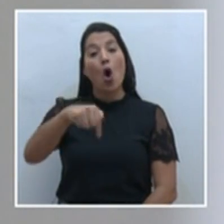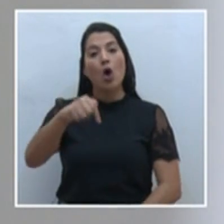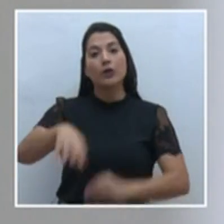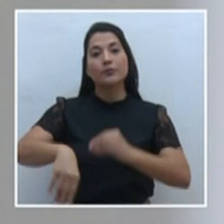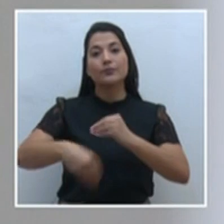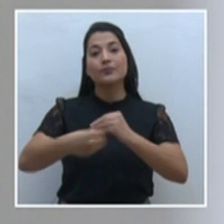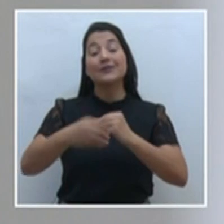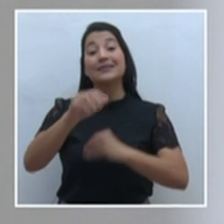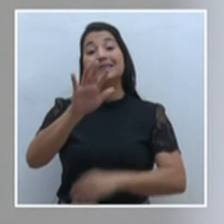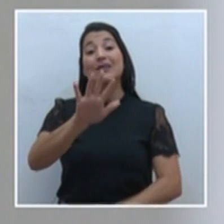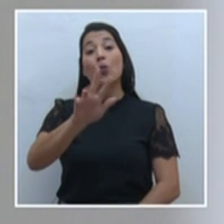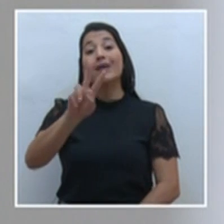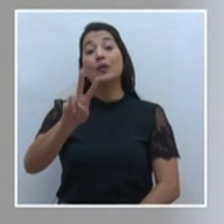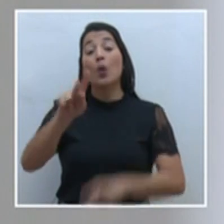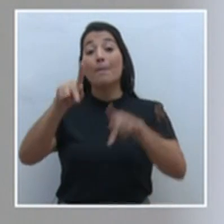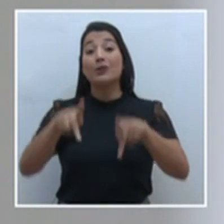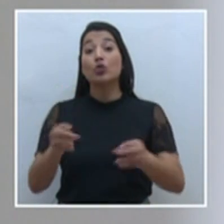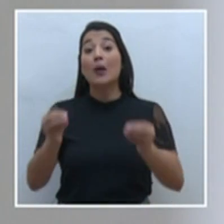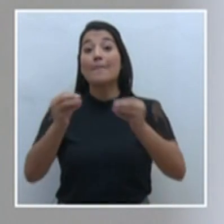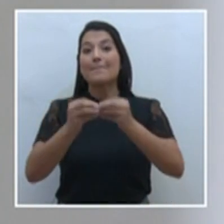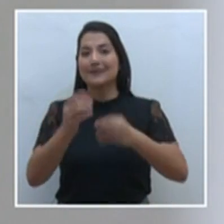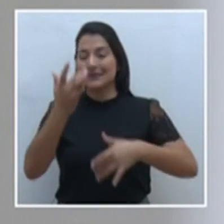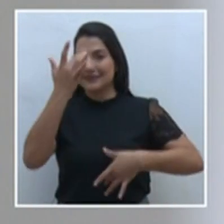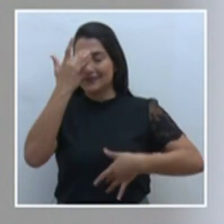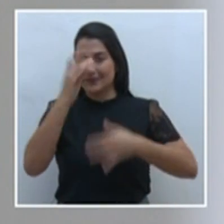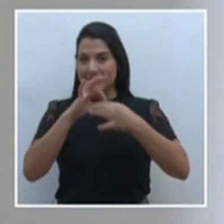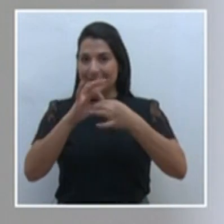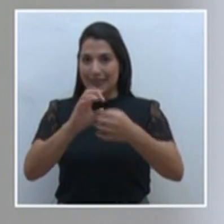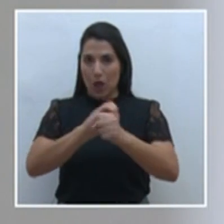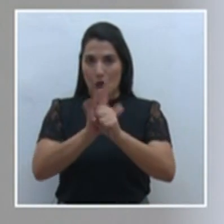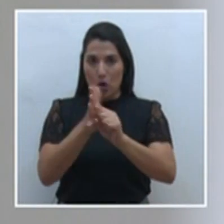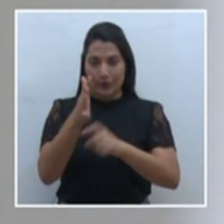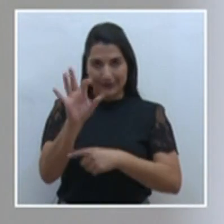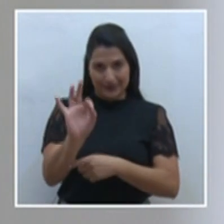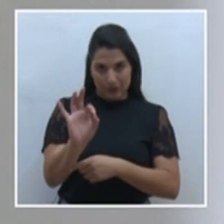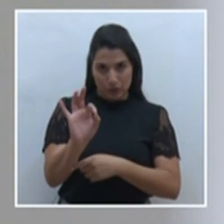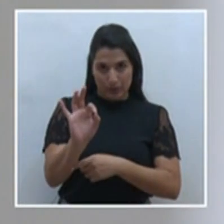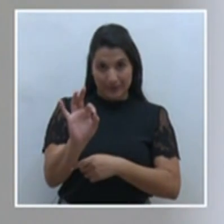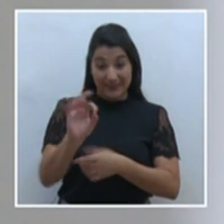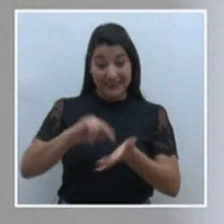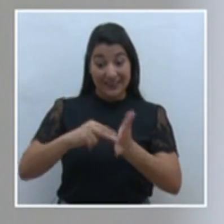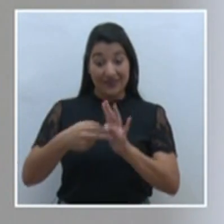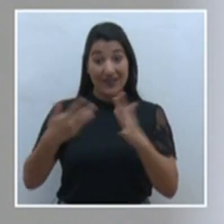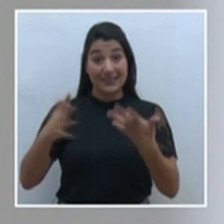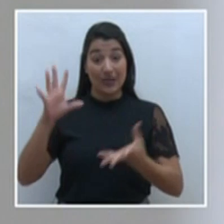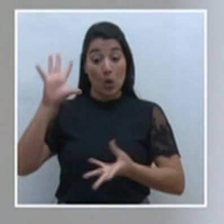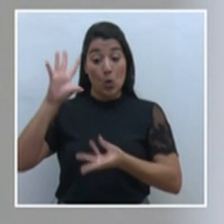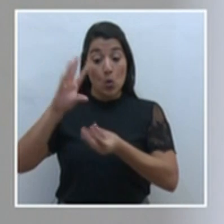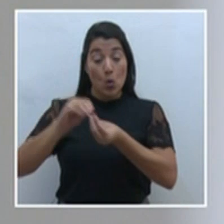52 casos nuevos de COVID-19 y estamos alcanzando un total de